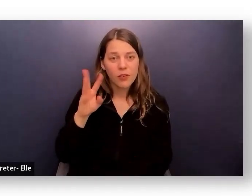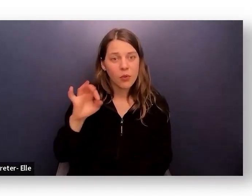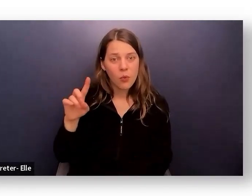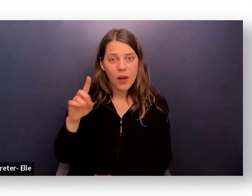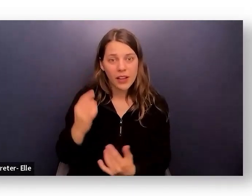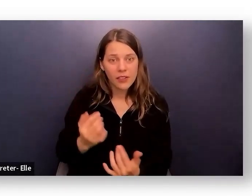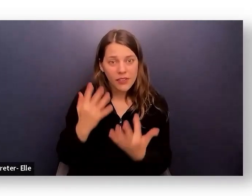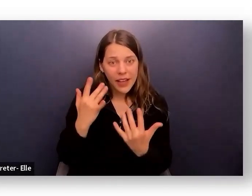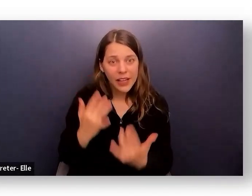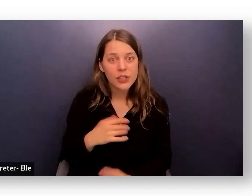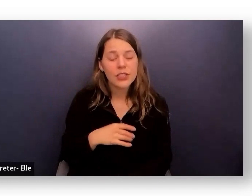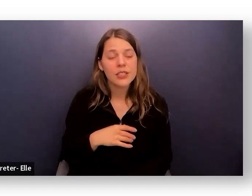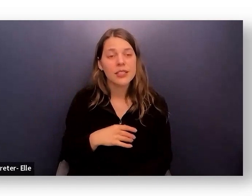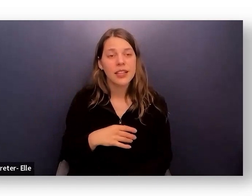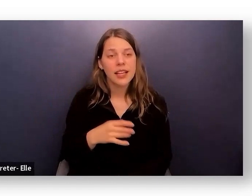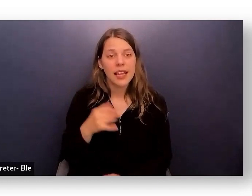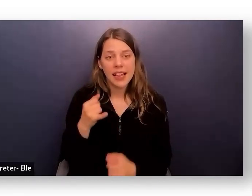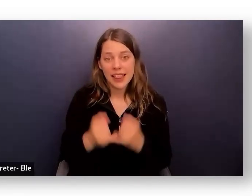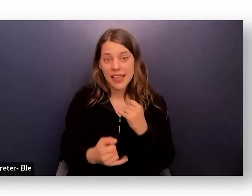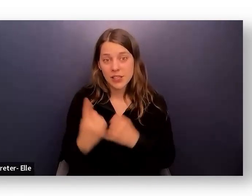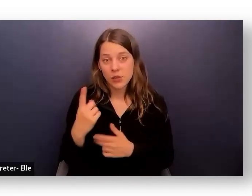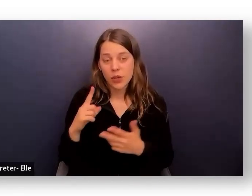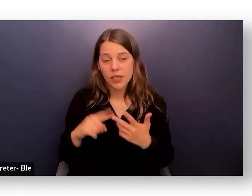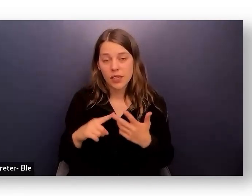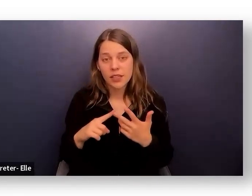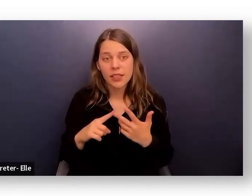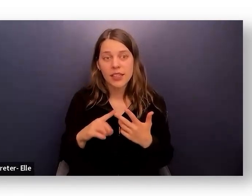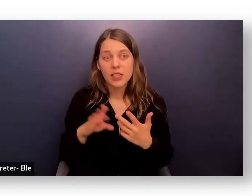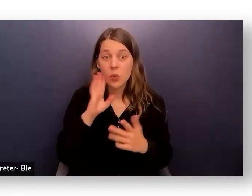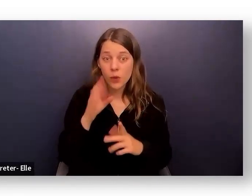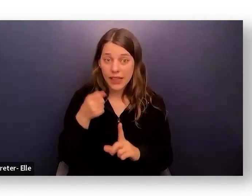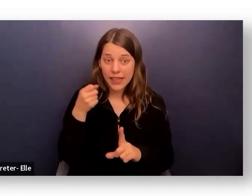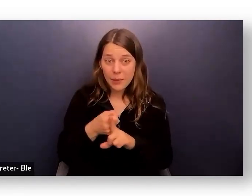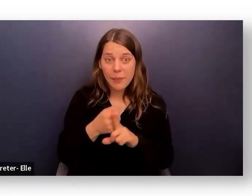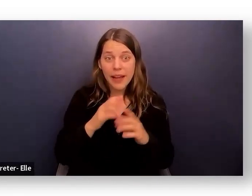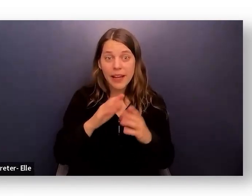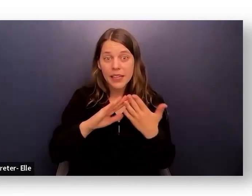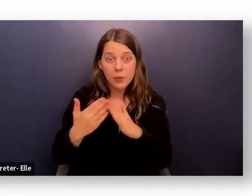Entonces, esos son principales para incendios forestales.